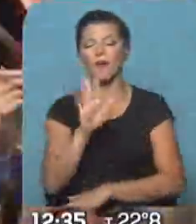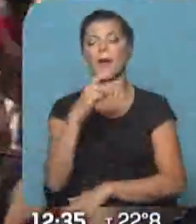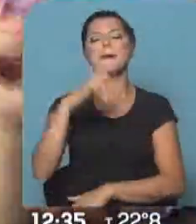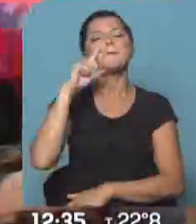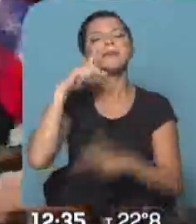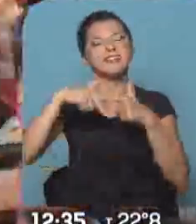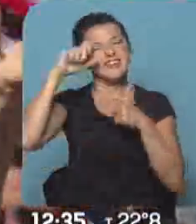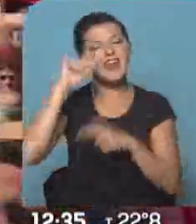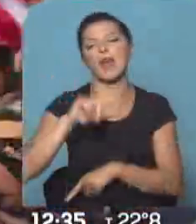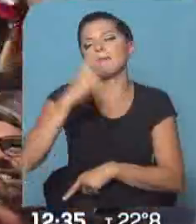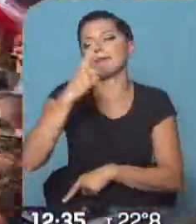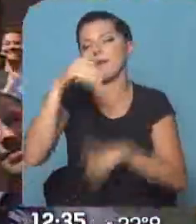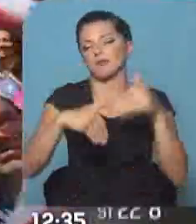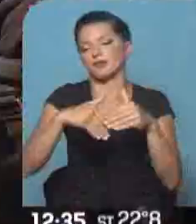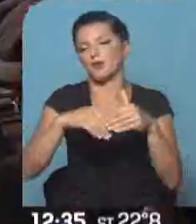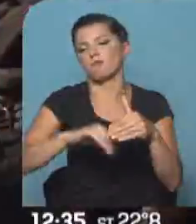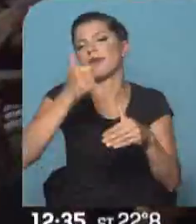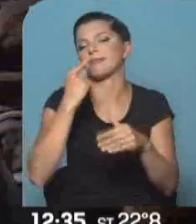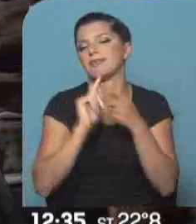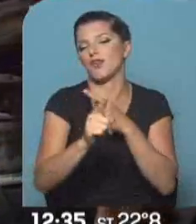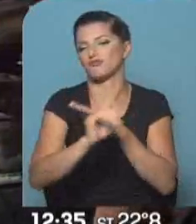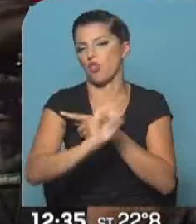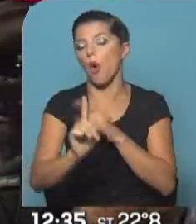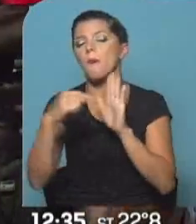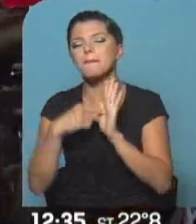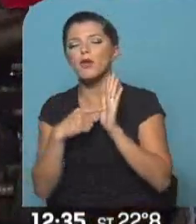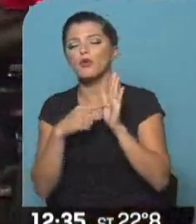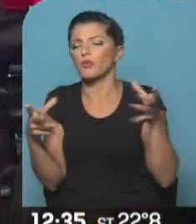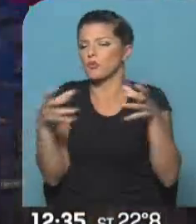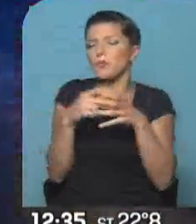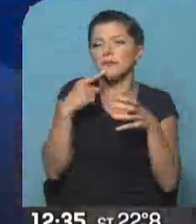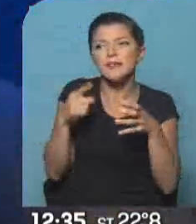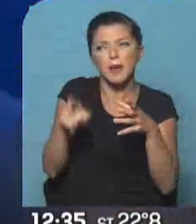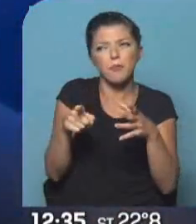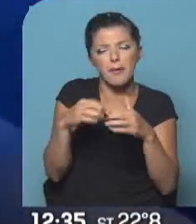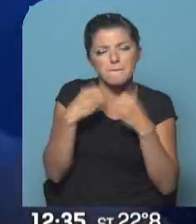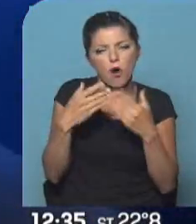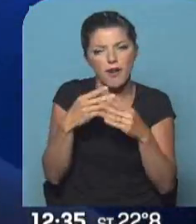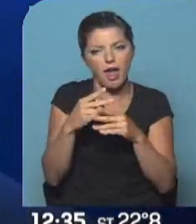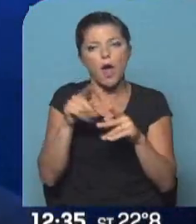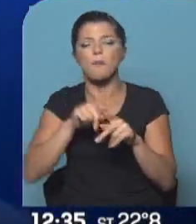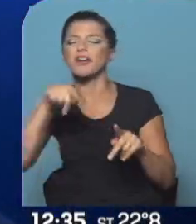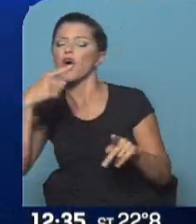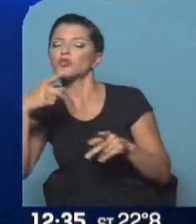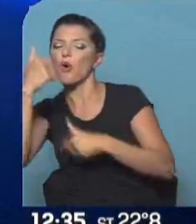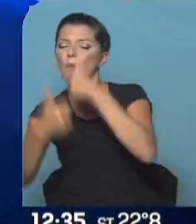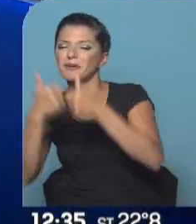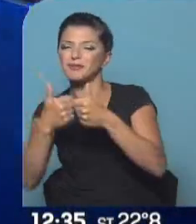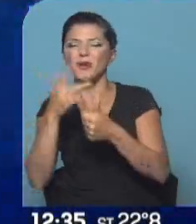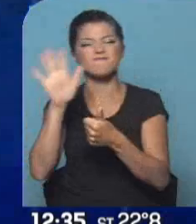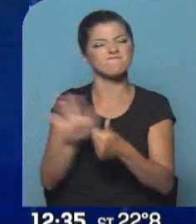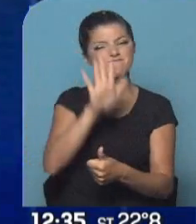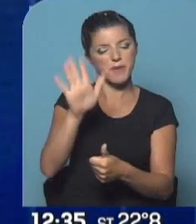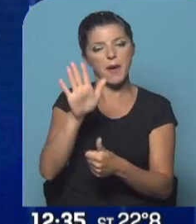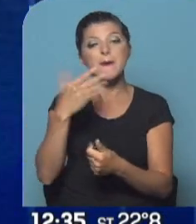su equipo cree que podría alzarse con la victoria por la deficiente performance de sus competidores, principalmente de Nueva Mayoría,